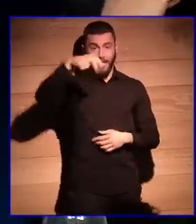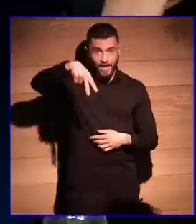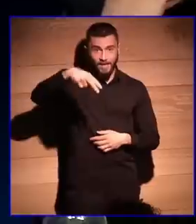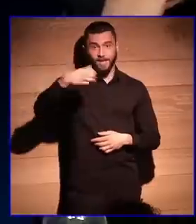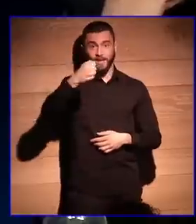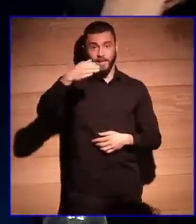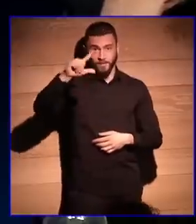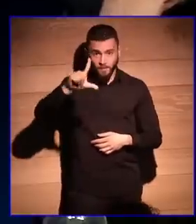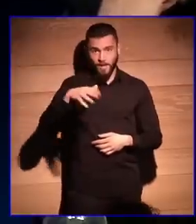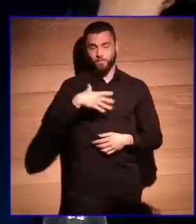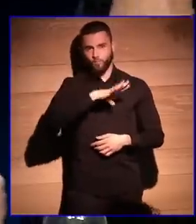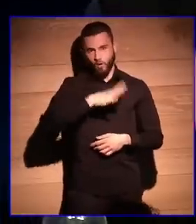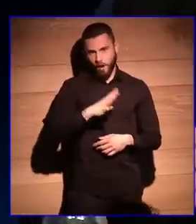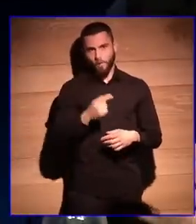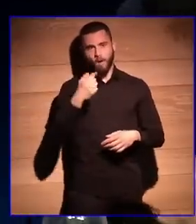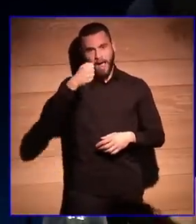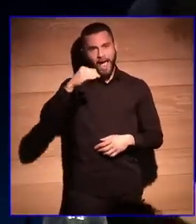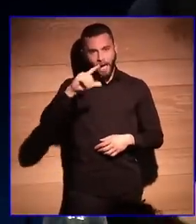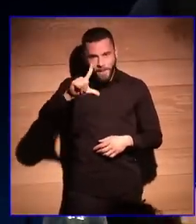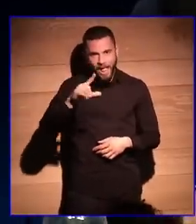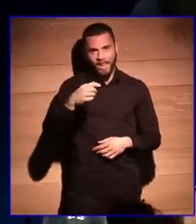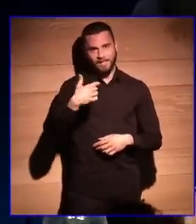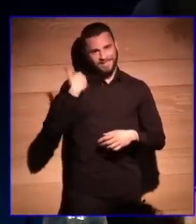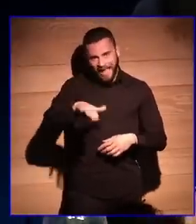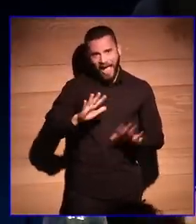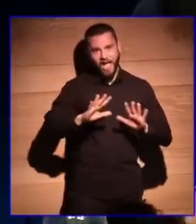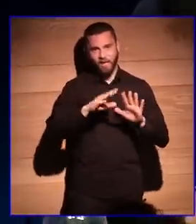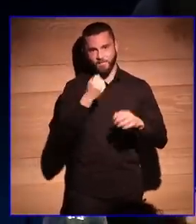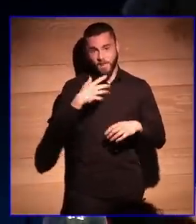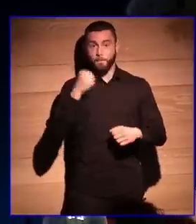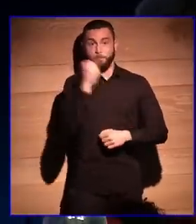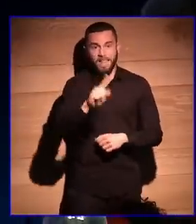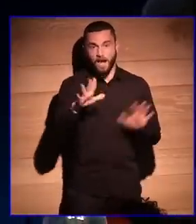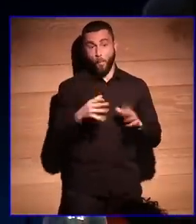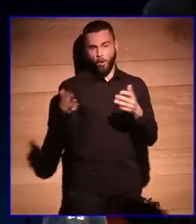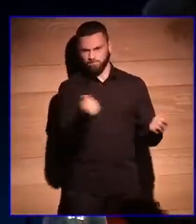favor, por Dios bendito, pues ya está bien Abel. O sea, a lo mejor matarle no, pero zarandearle sí, ¿sabes?